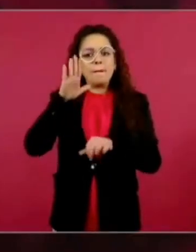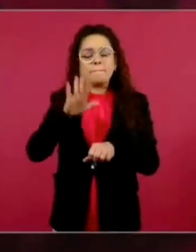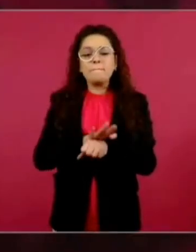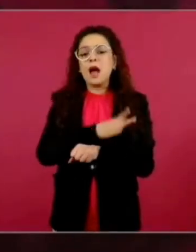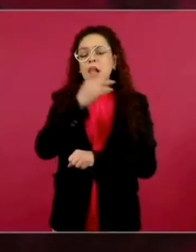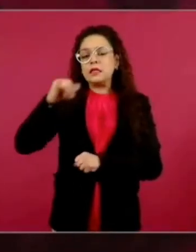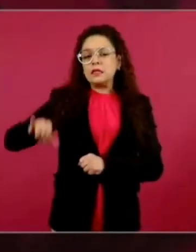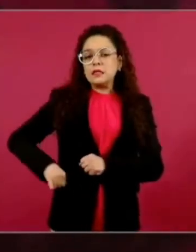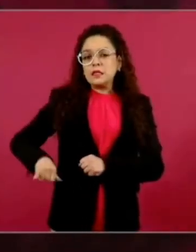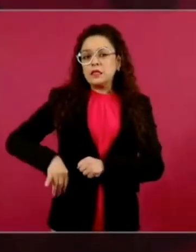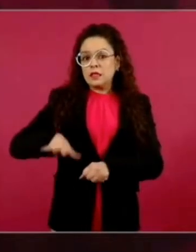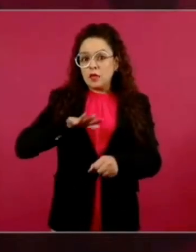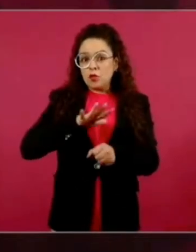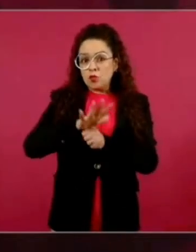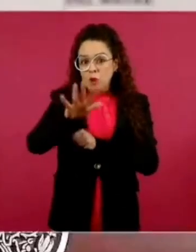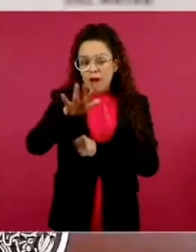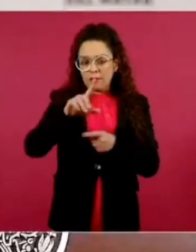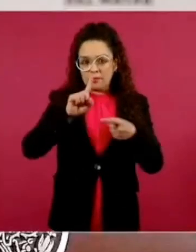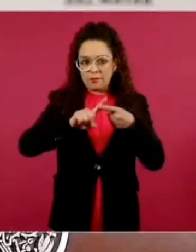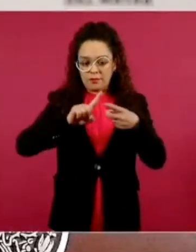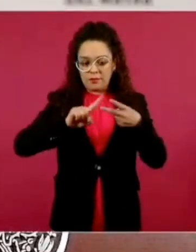fueron democracia y justicia.